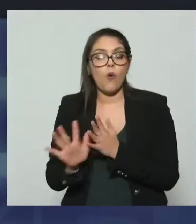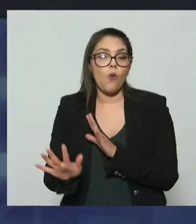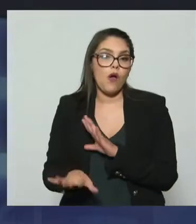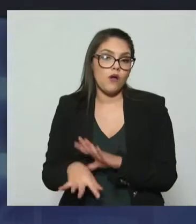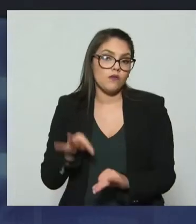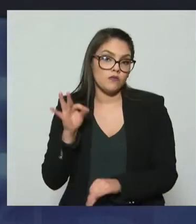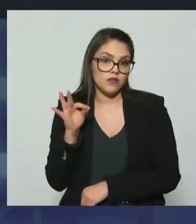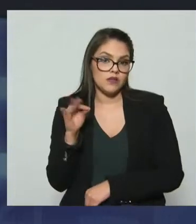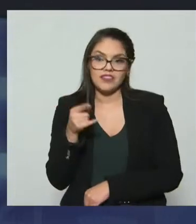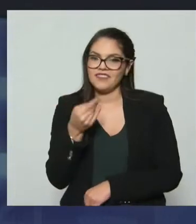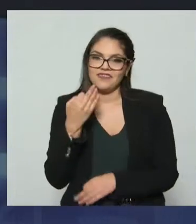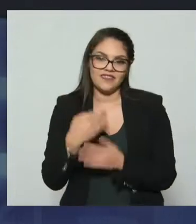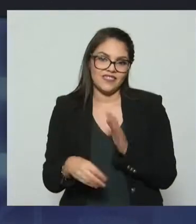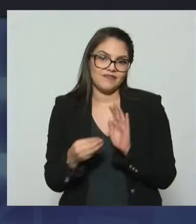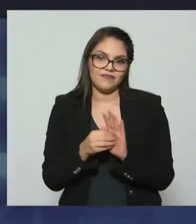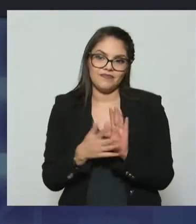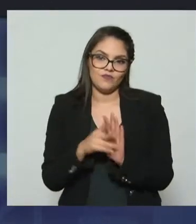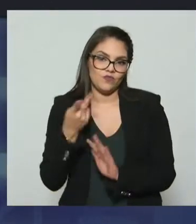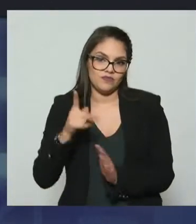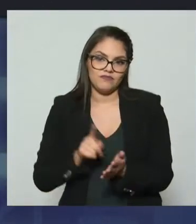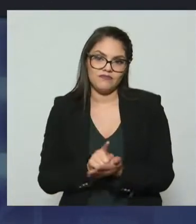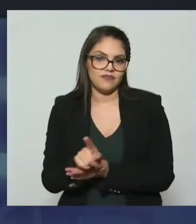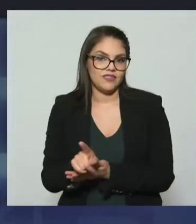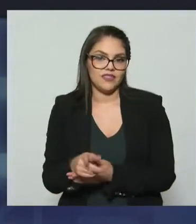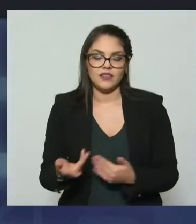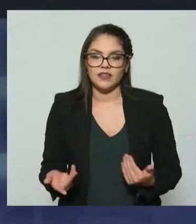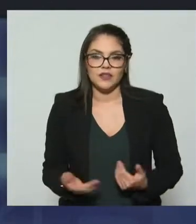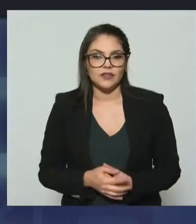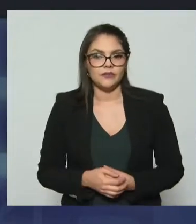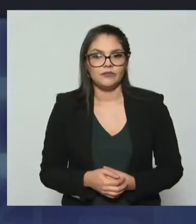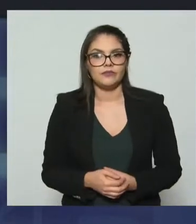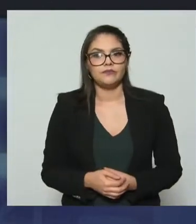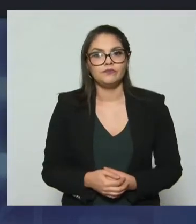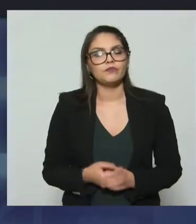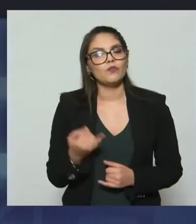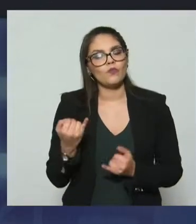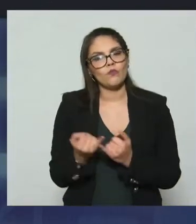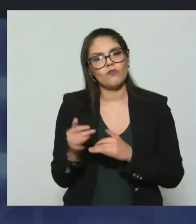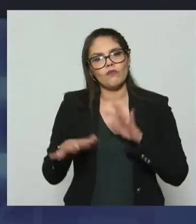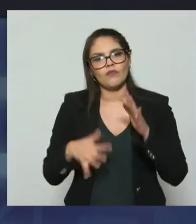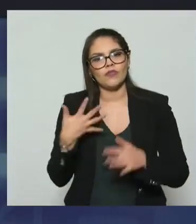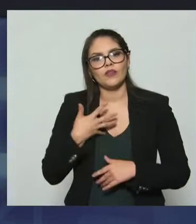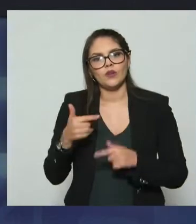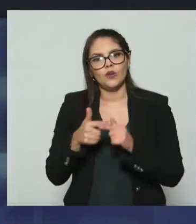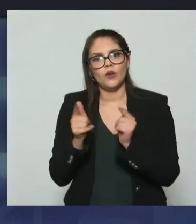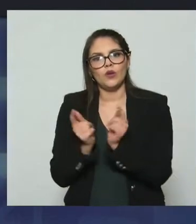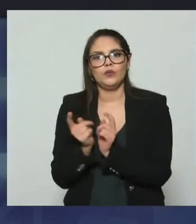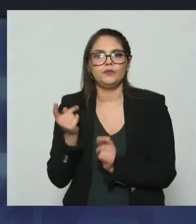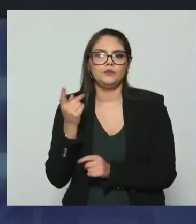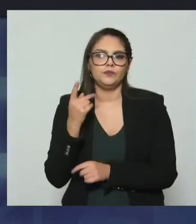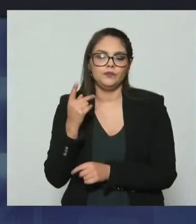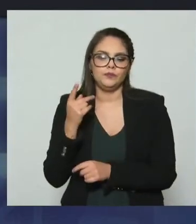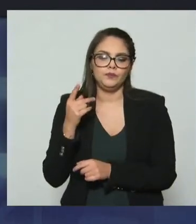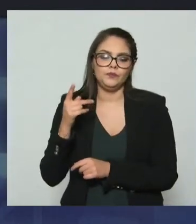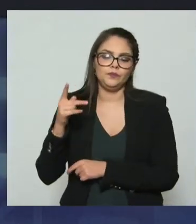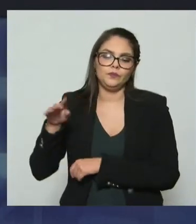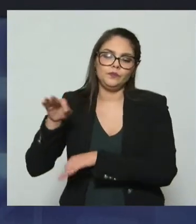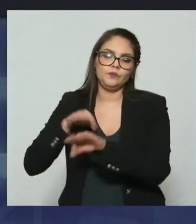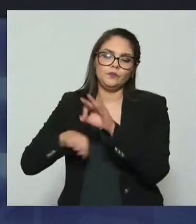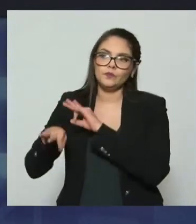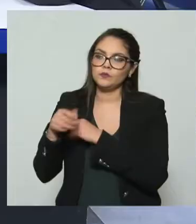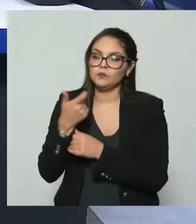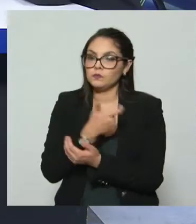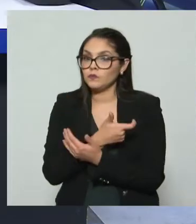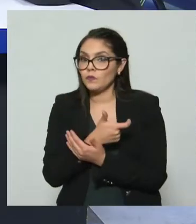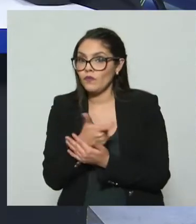no está plasmado ese derecho. Tenemos, por ejemplo, grupos de trabajadores, los no asalariados, que tenemos que ver por